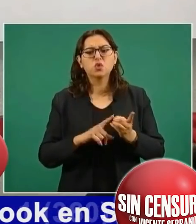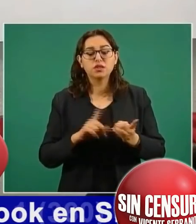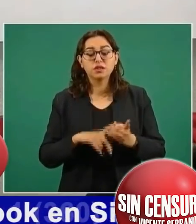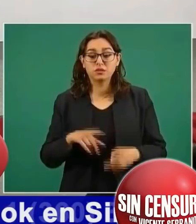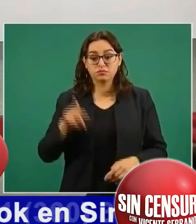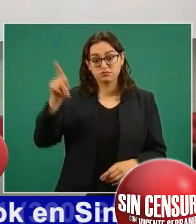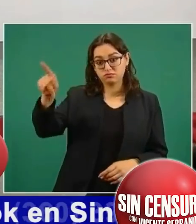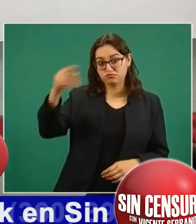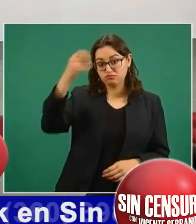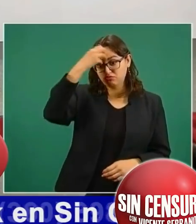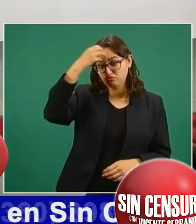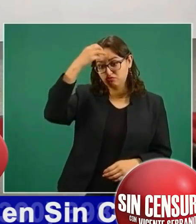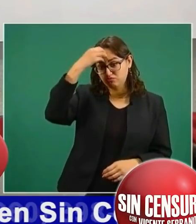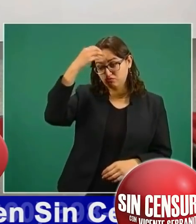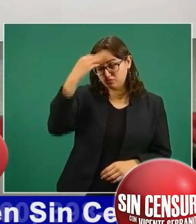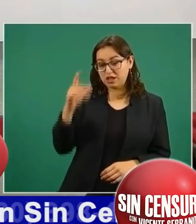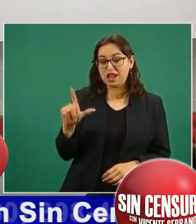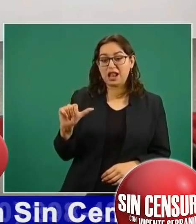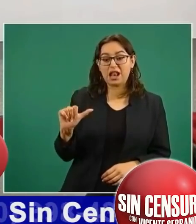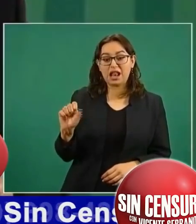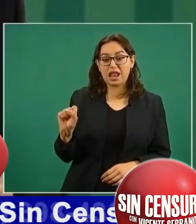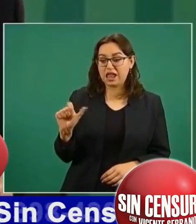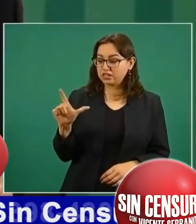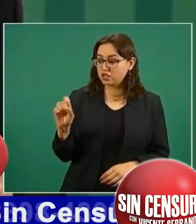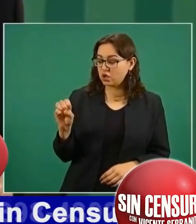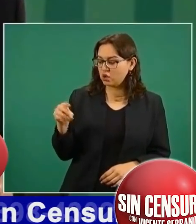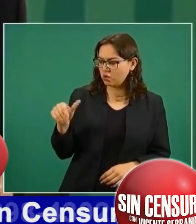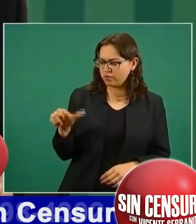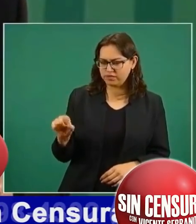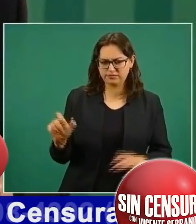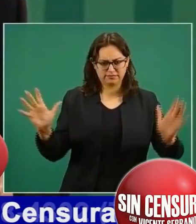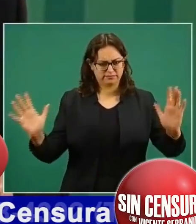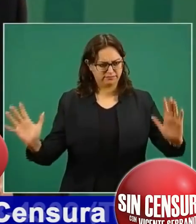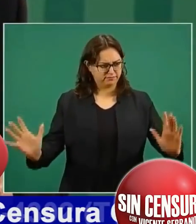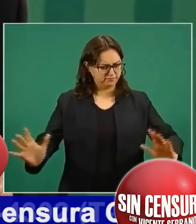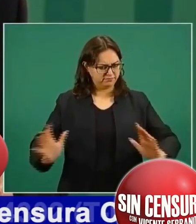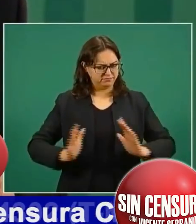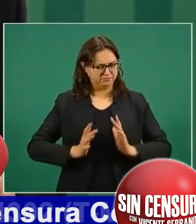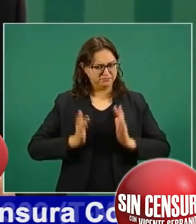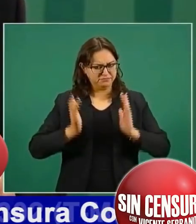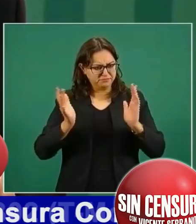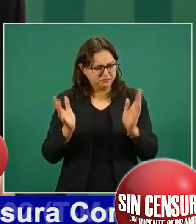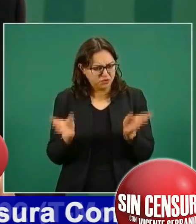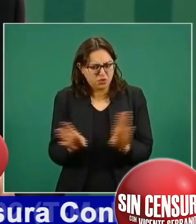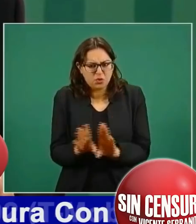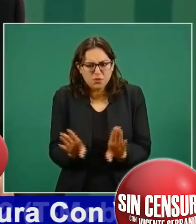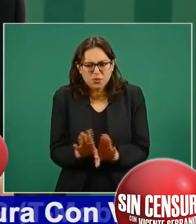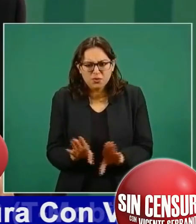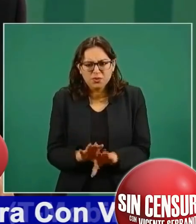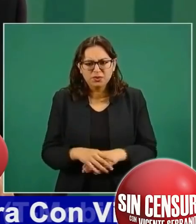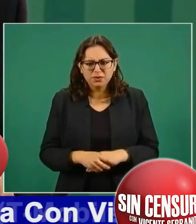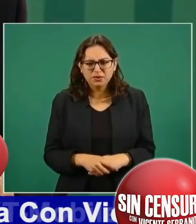Chapultepec. ¿Cómo fue eso? ¿Cómo lo hizo?